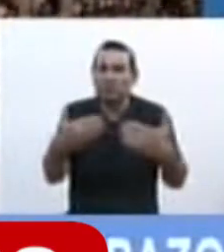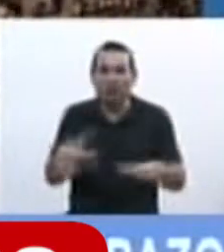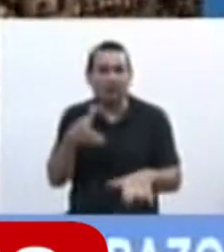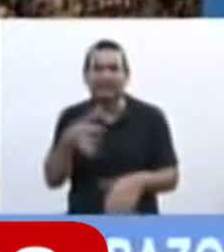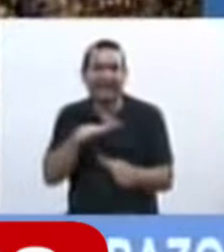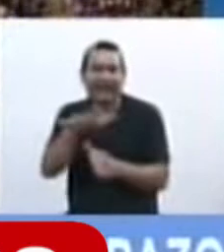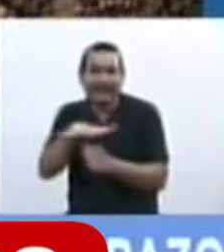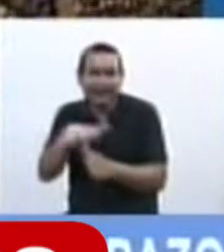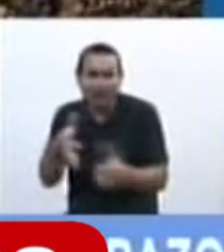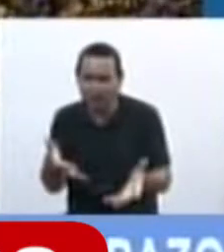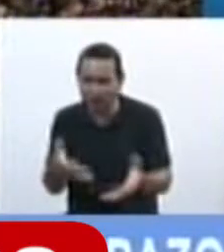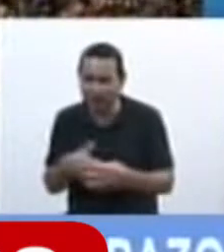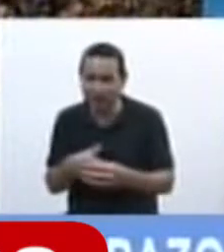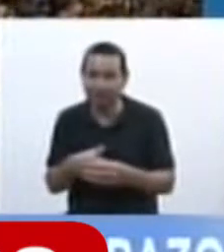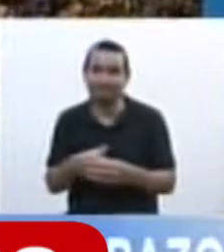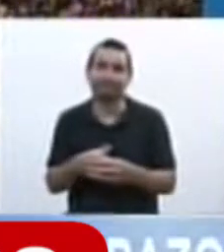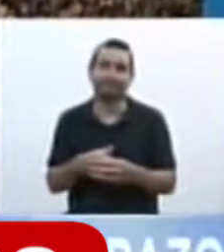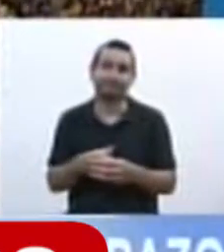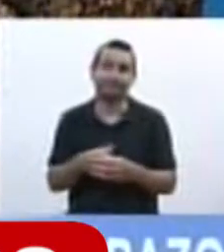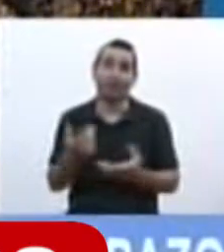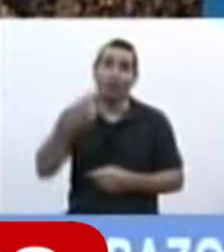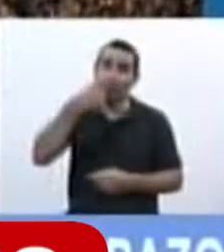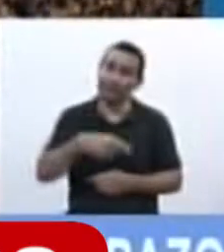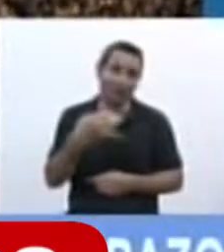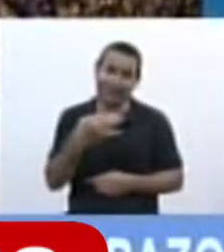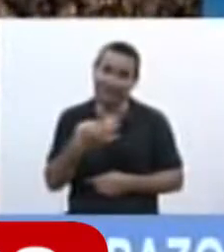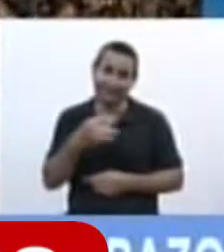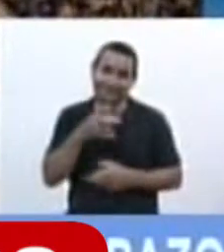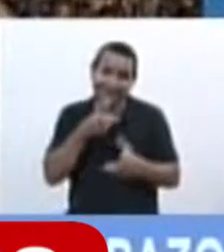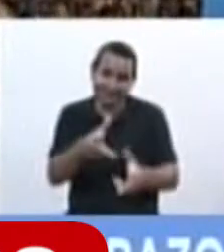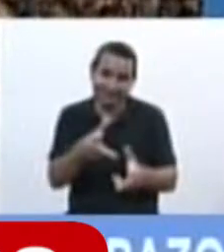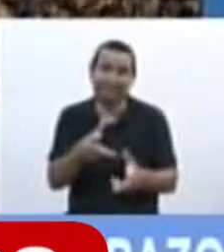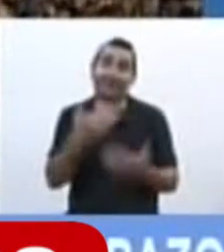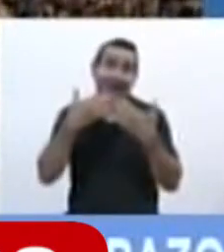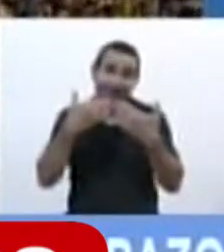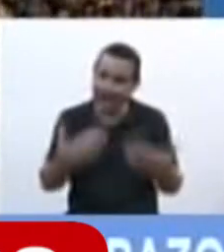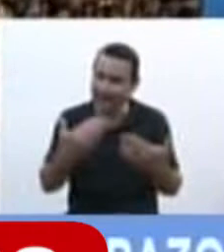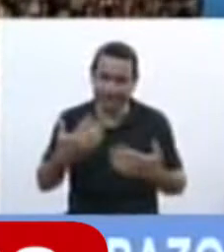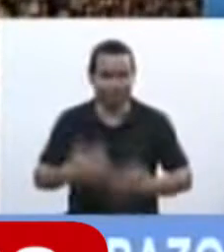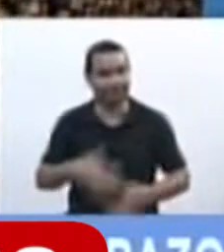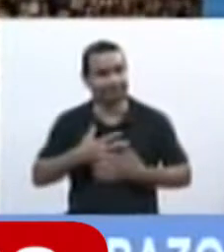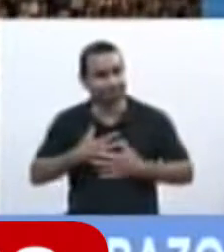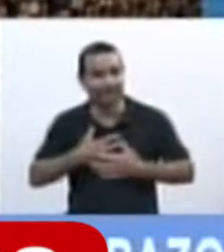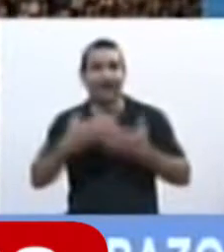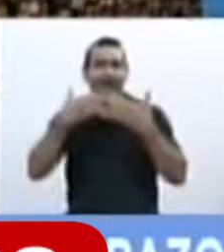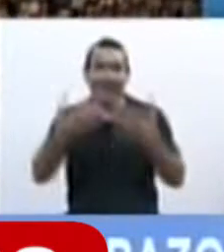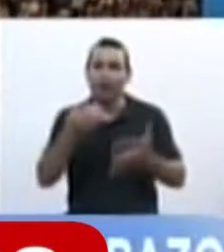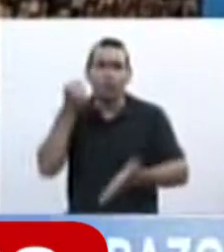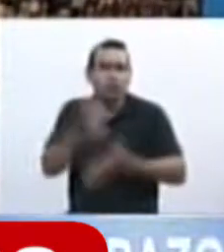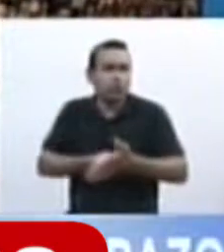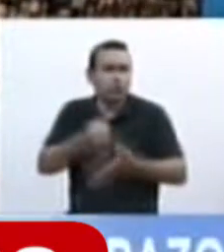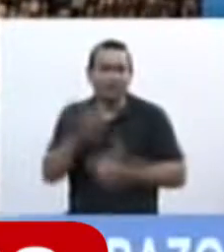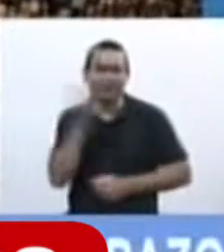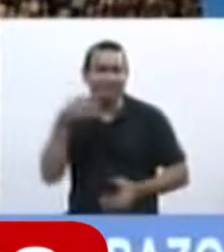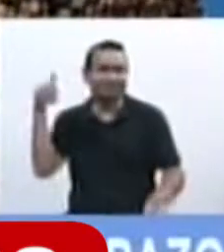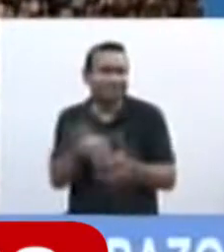su género. No quiero finalizar sin antes reconocer y agradecer profundamente la lucha de millones